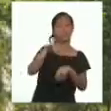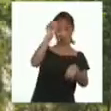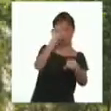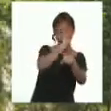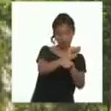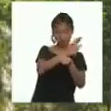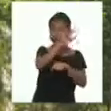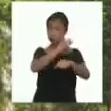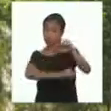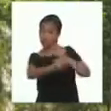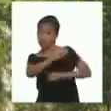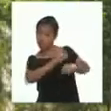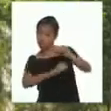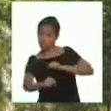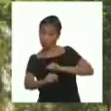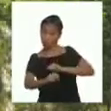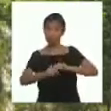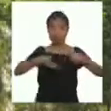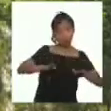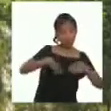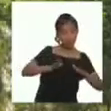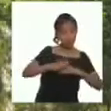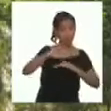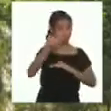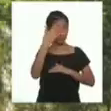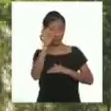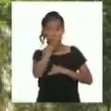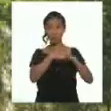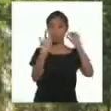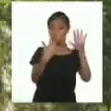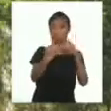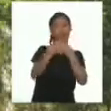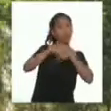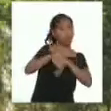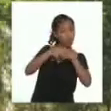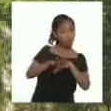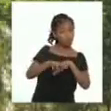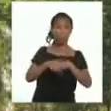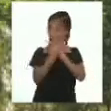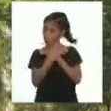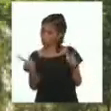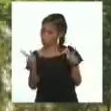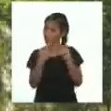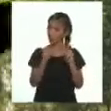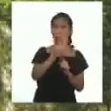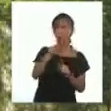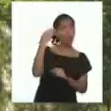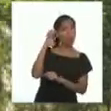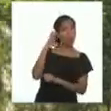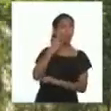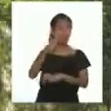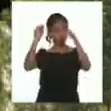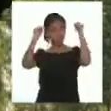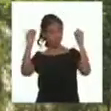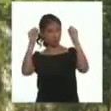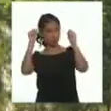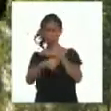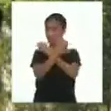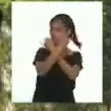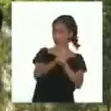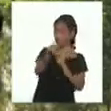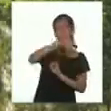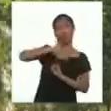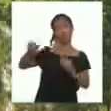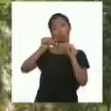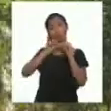los esclavos que nacieran después de 28 de julio. Pero sus padres, a pesar de haber luchado por la